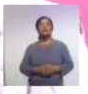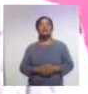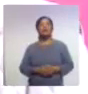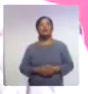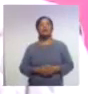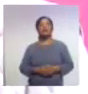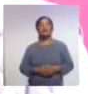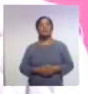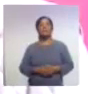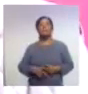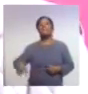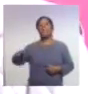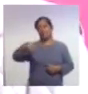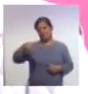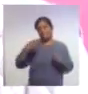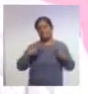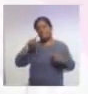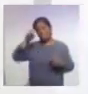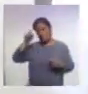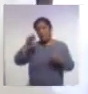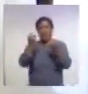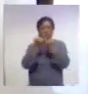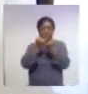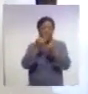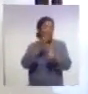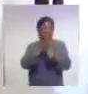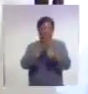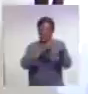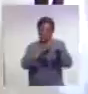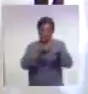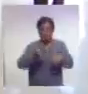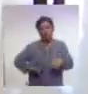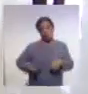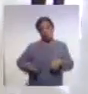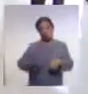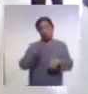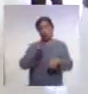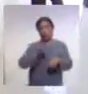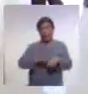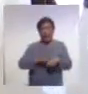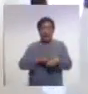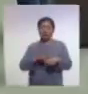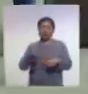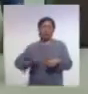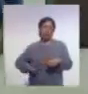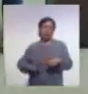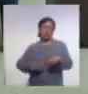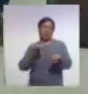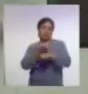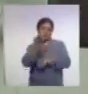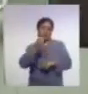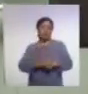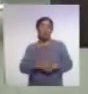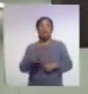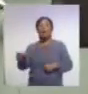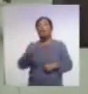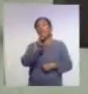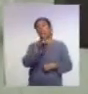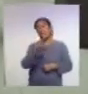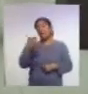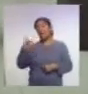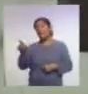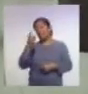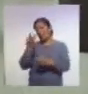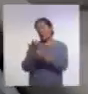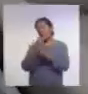también al personal en activo del gobierno del estado. David Guevara invitó a la ciudadanía que conozca la Clínica de Servicios de Salud